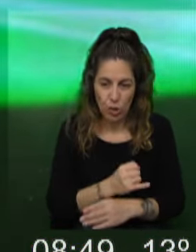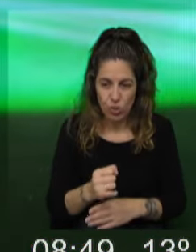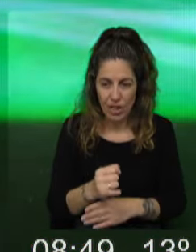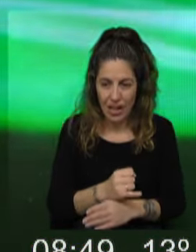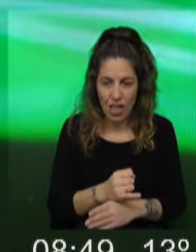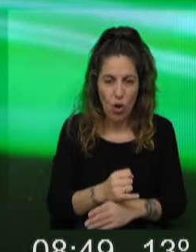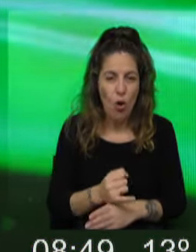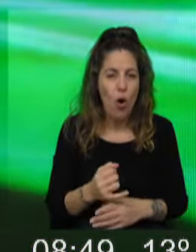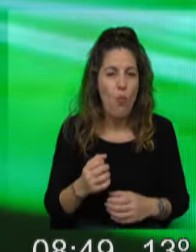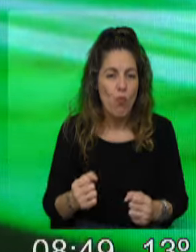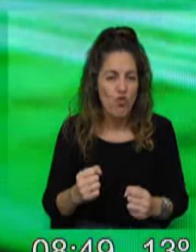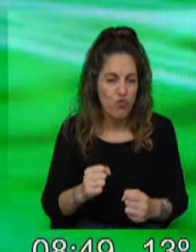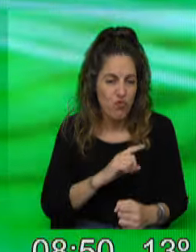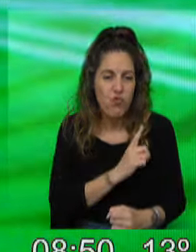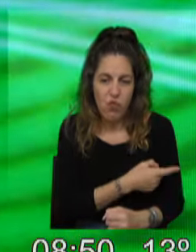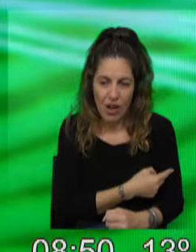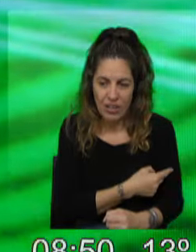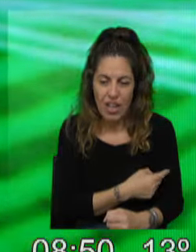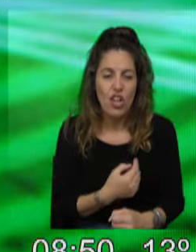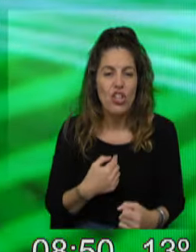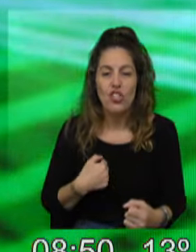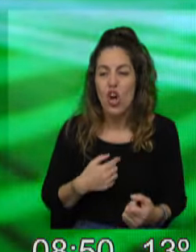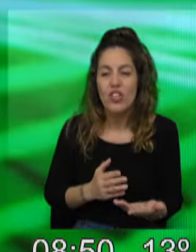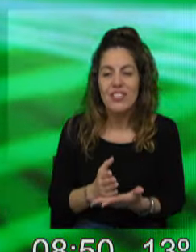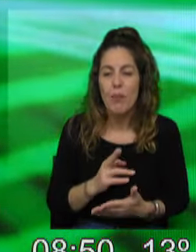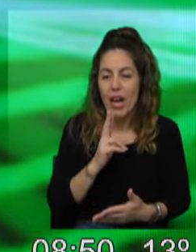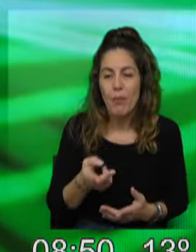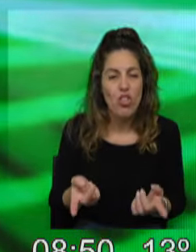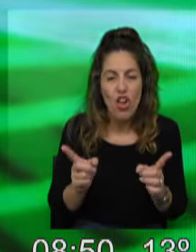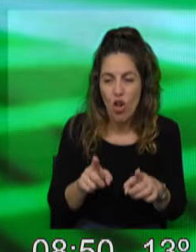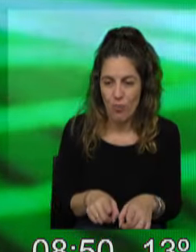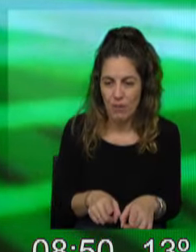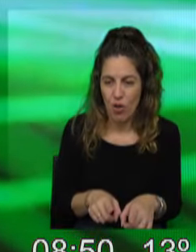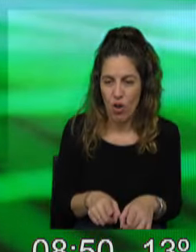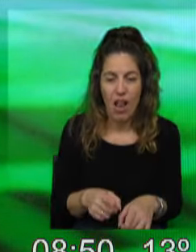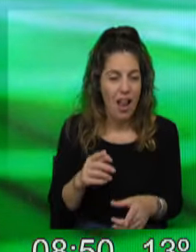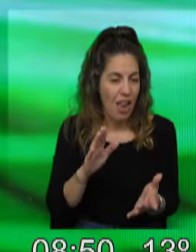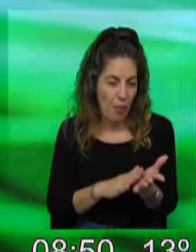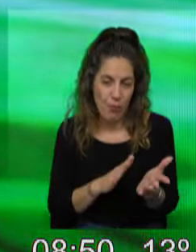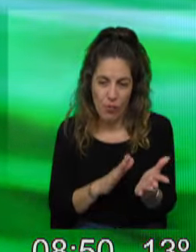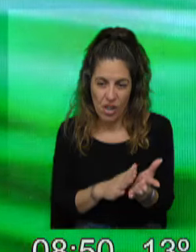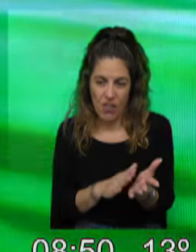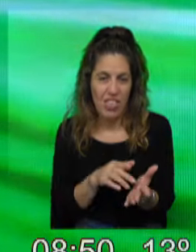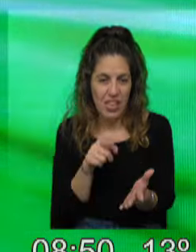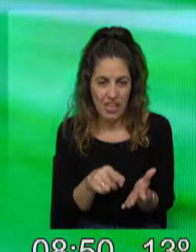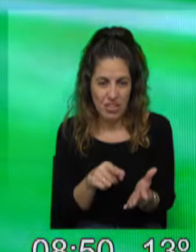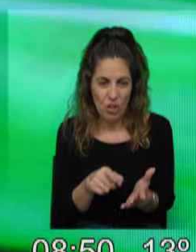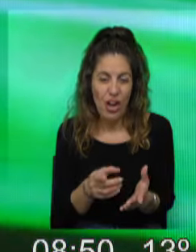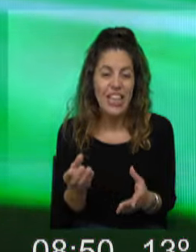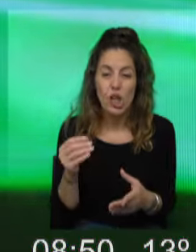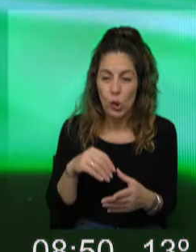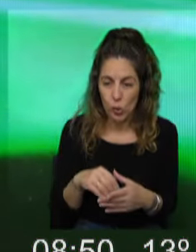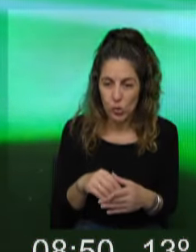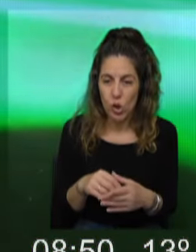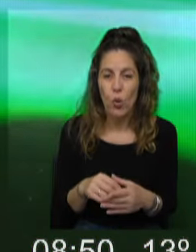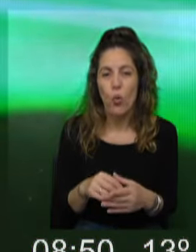arraigado con mucha fortaleza yo siempre respondo lo mismo este la prueba de ello Es que incluso